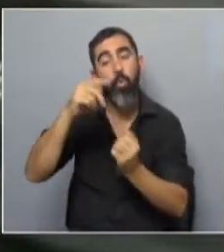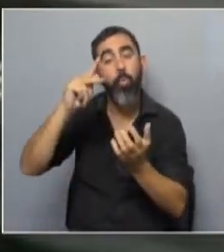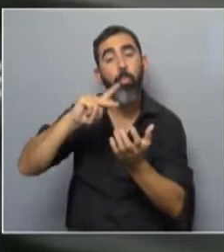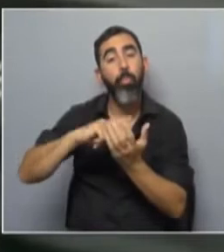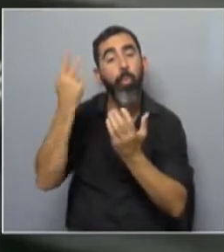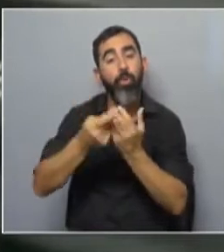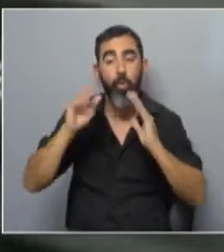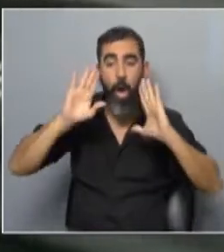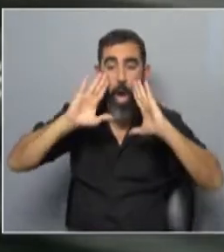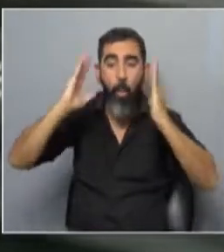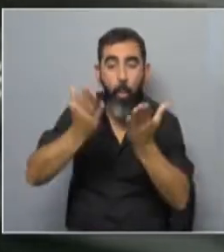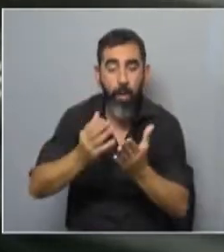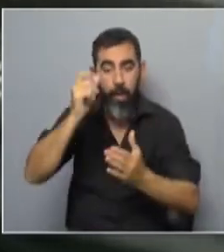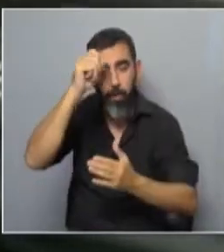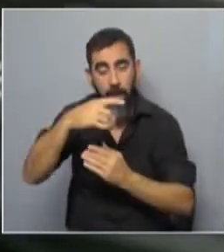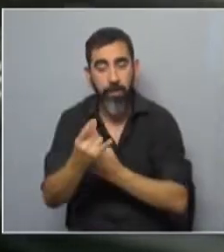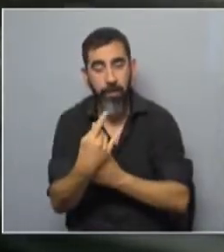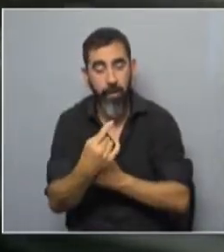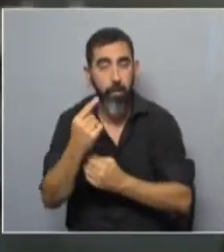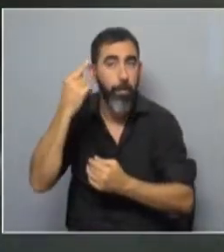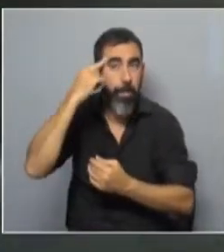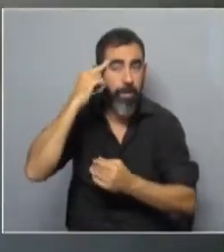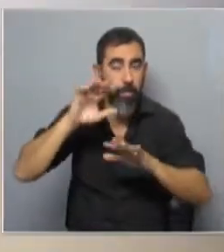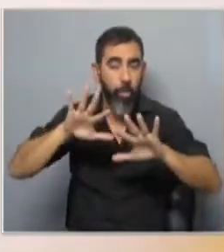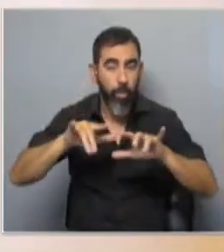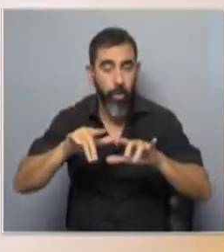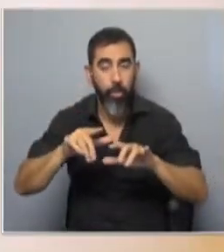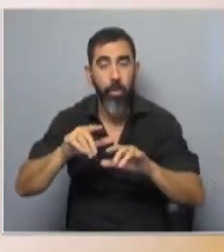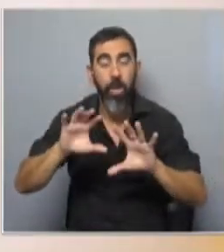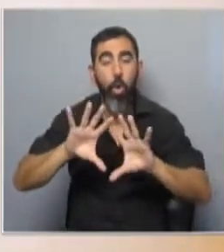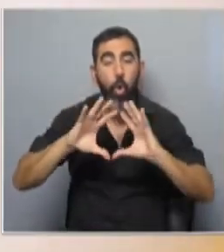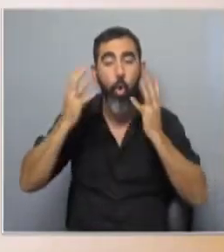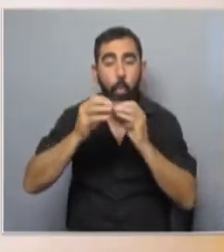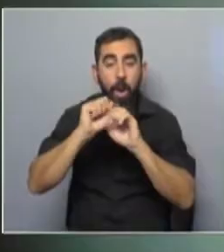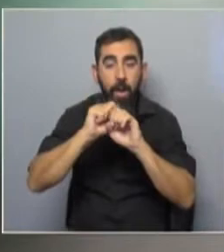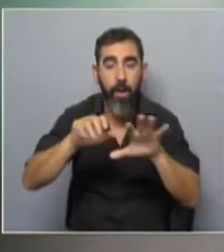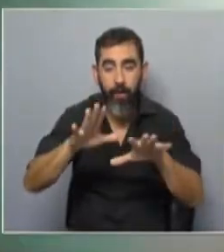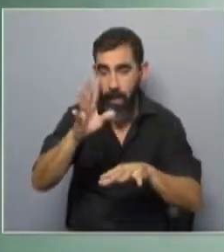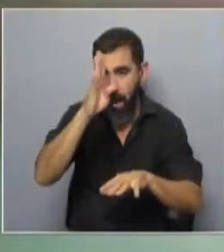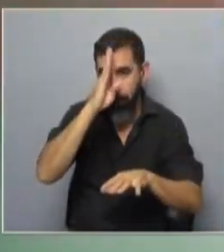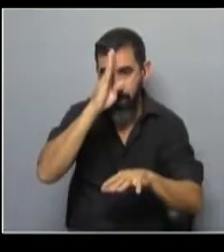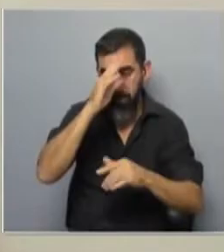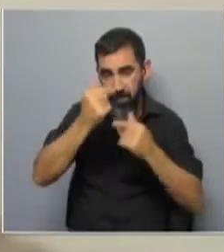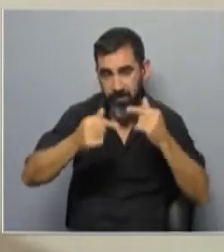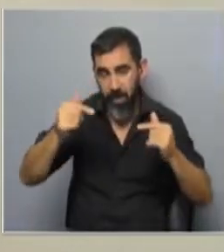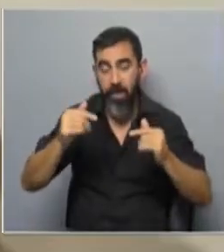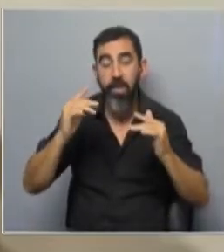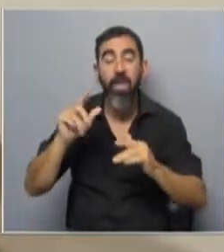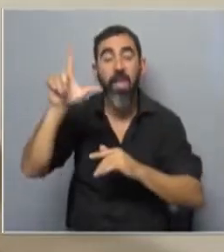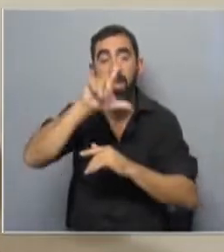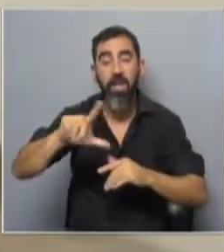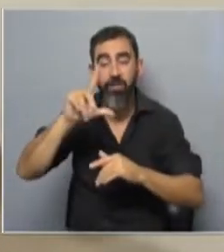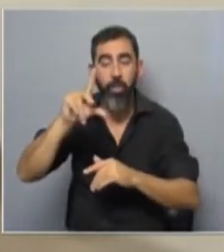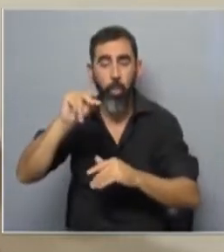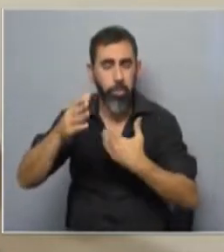abordaje de Plan Ceibal, ya sea pensamiento computacional, red global de aprendizajes, etc. Y en educación media no hay